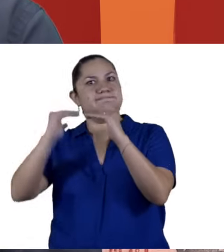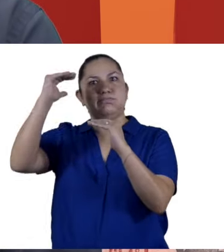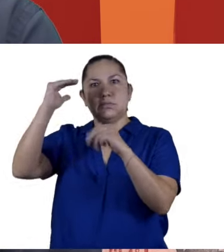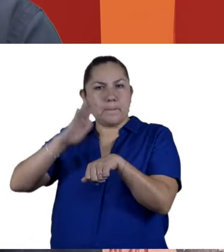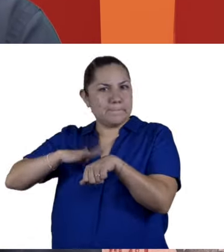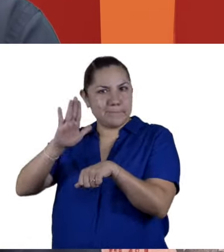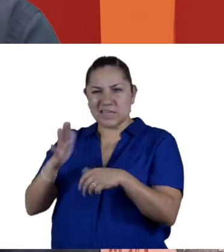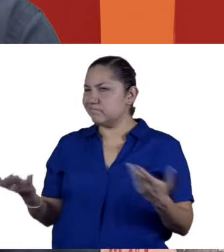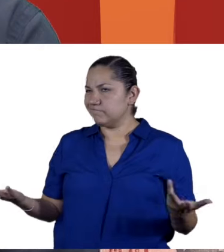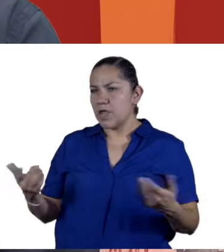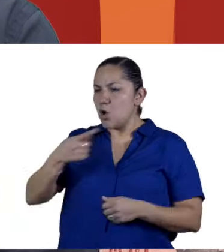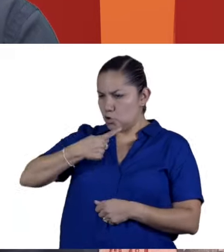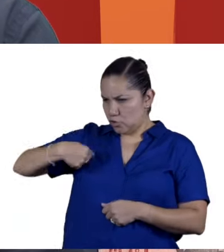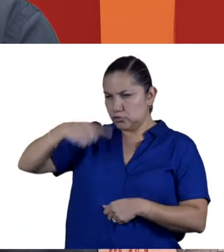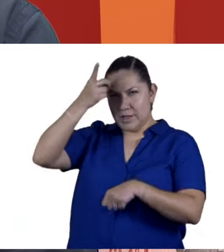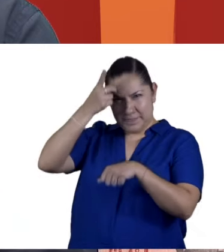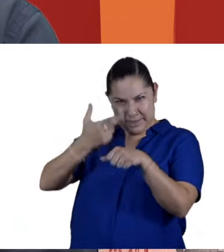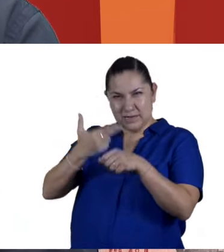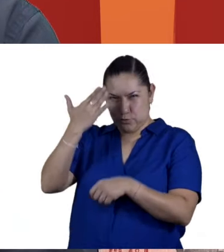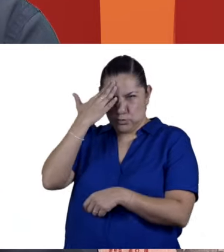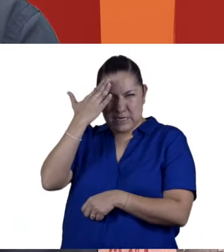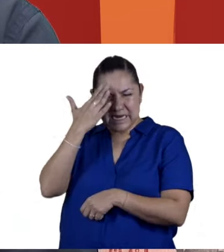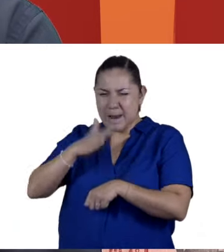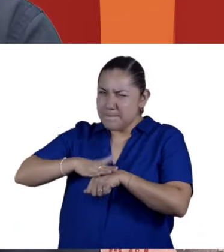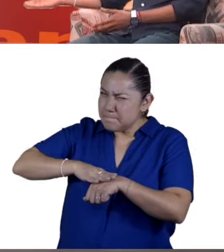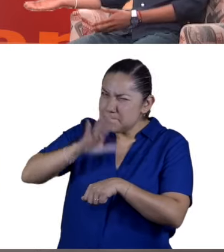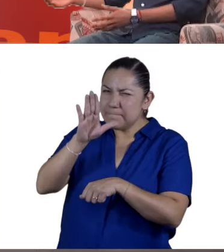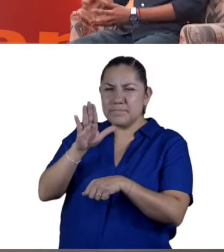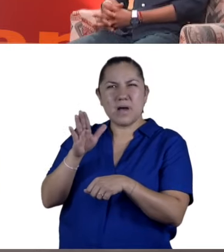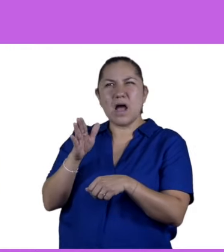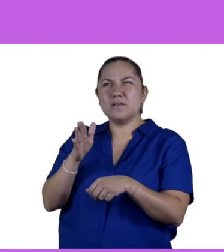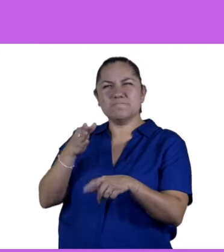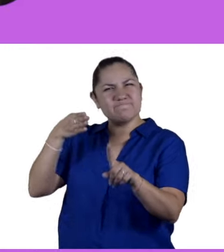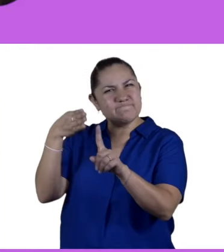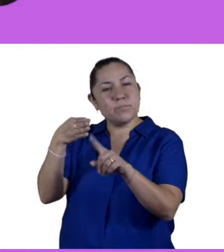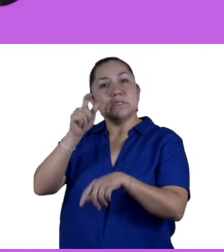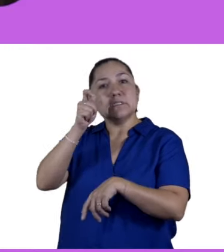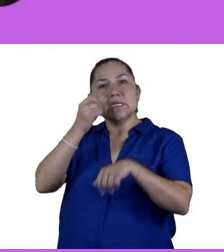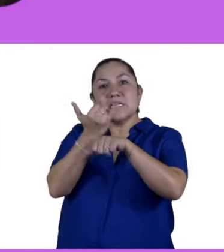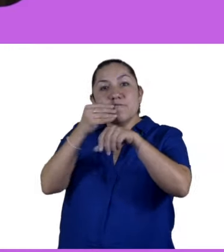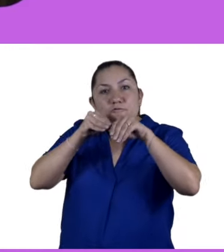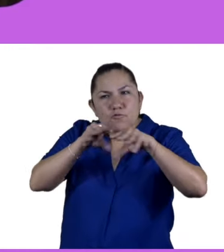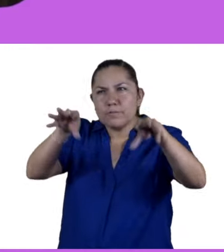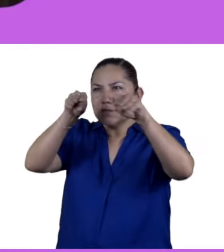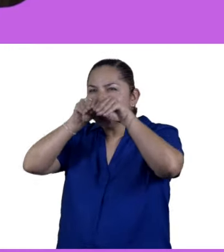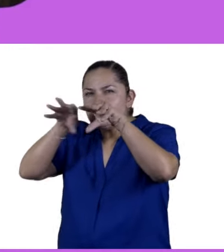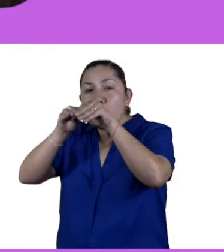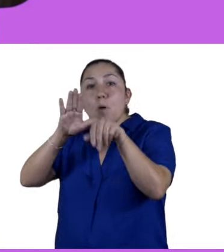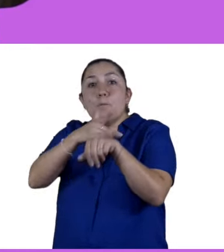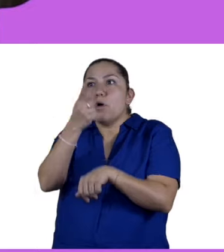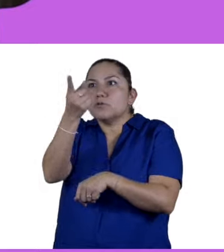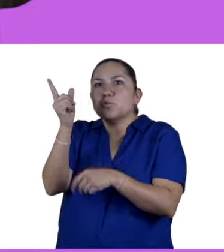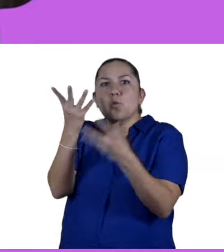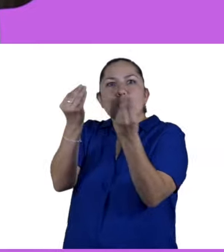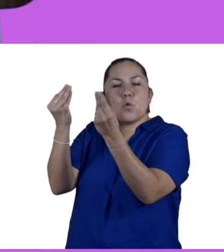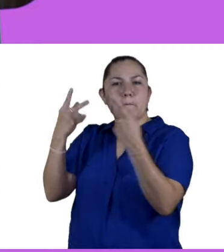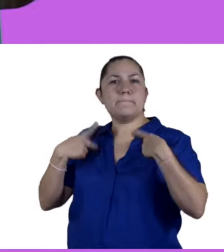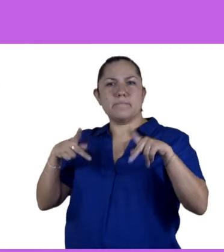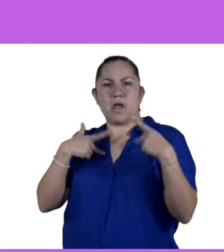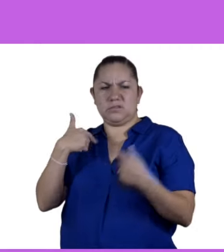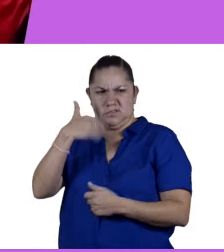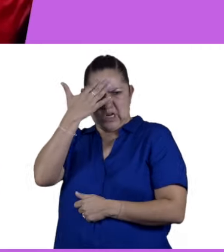Nuestra principal herramienta desde la dirección general es la información, como dice Chema. Mucha de la transfobia, de la intolerancia, viene de